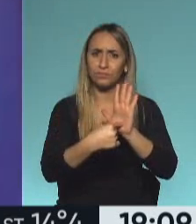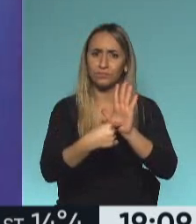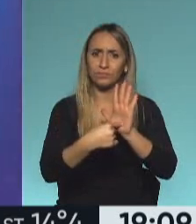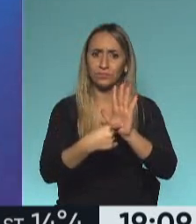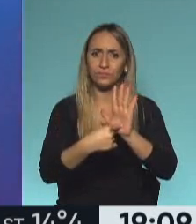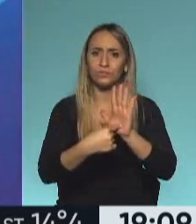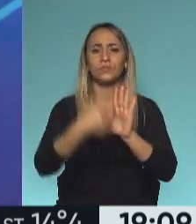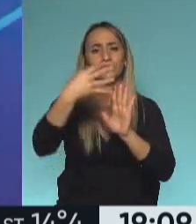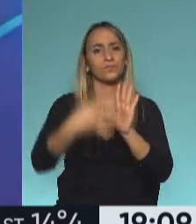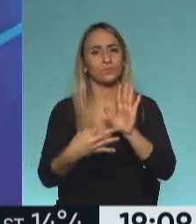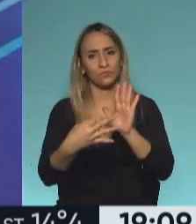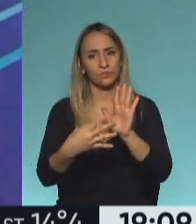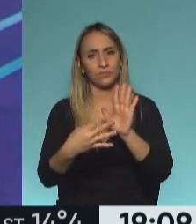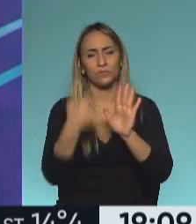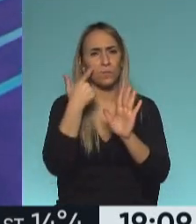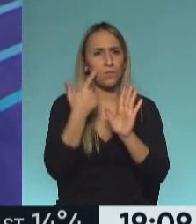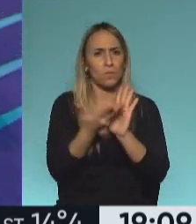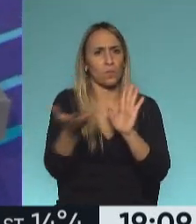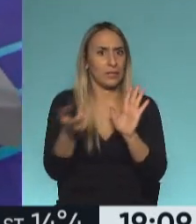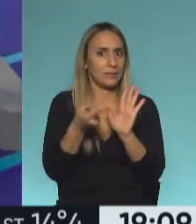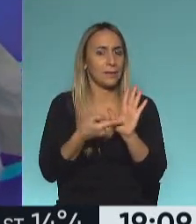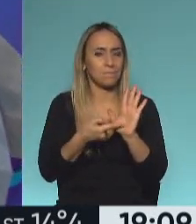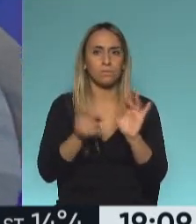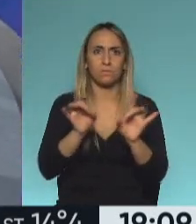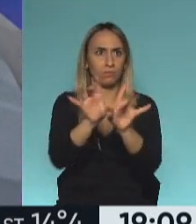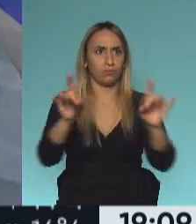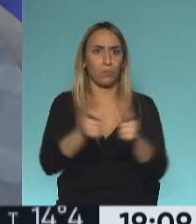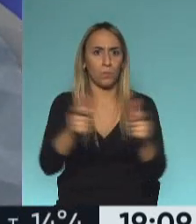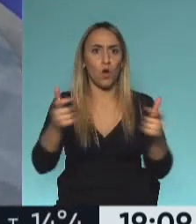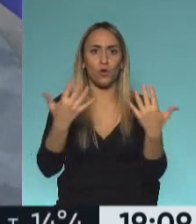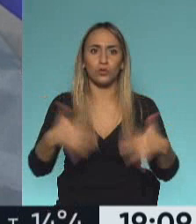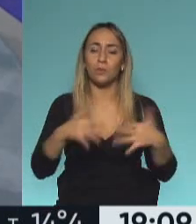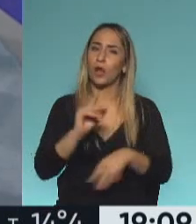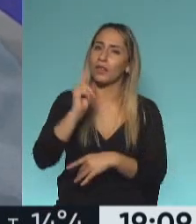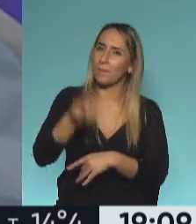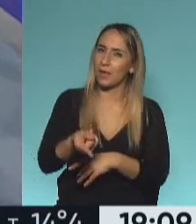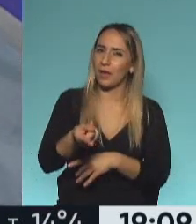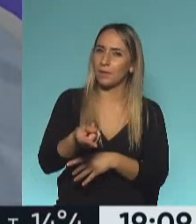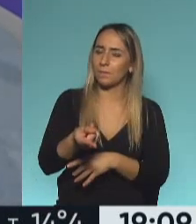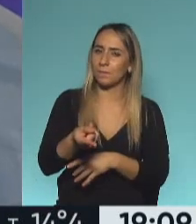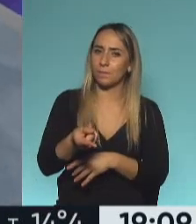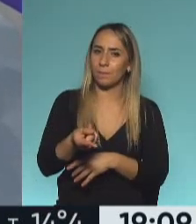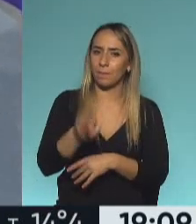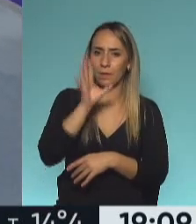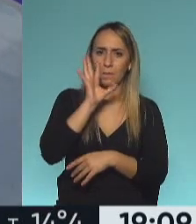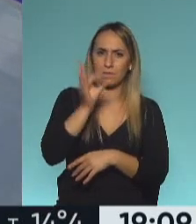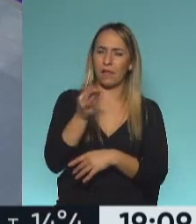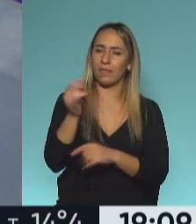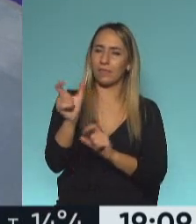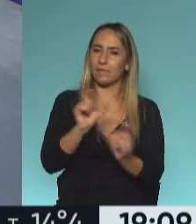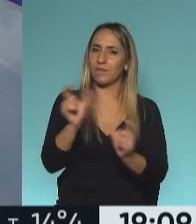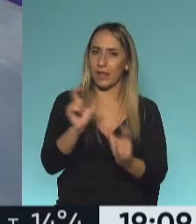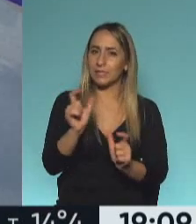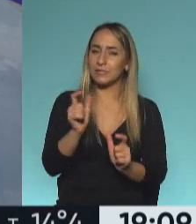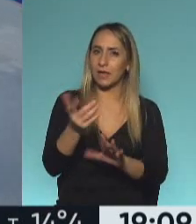manera marca este alto número, pero también hace diferencia con respecto a los casos récord